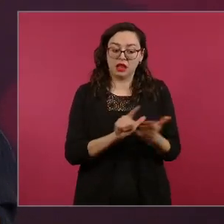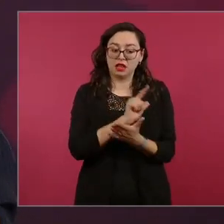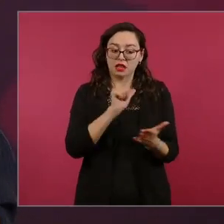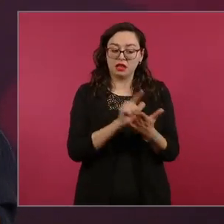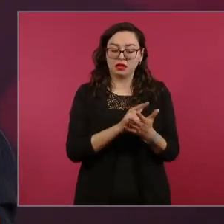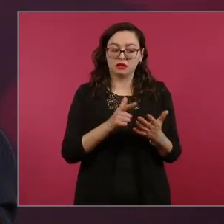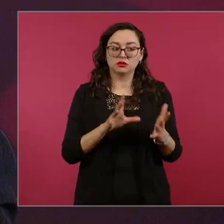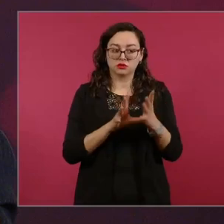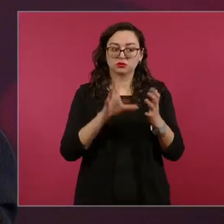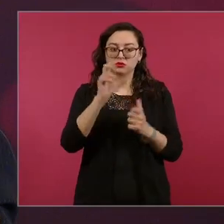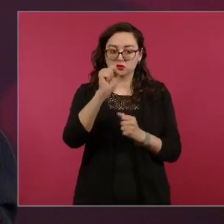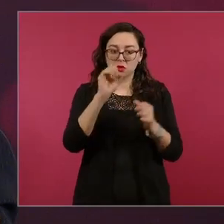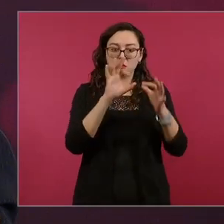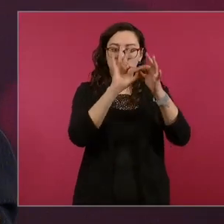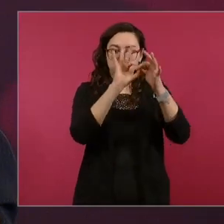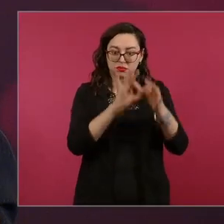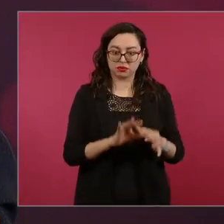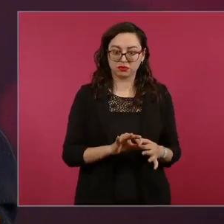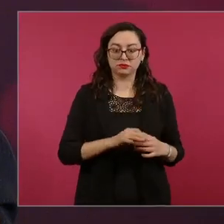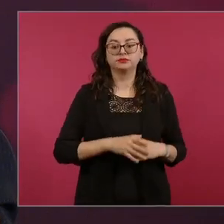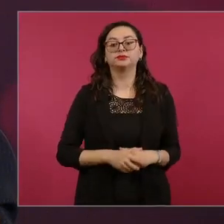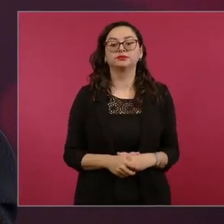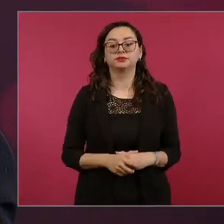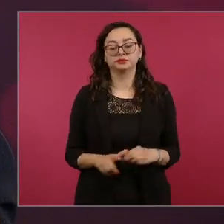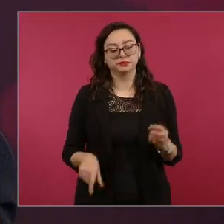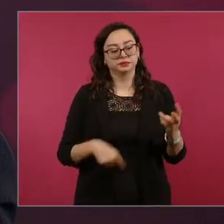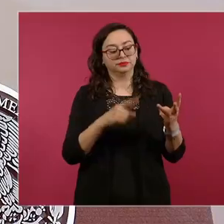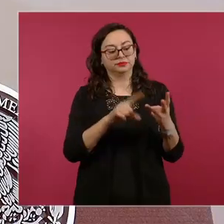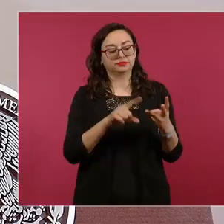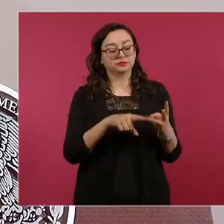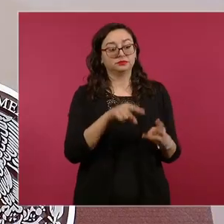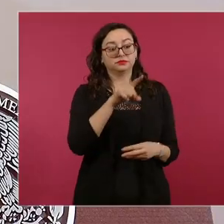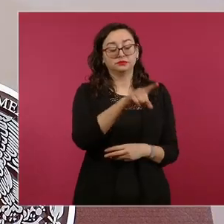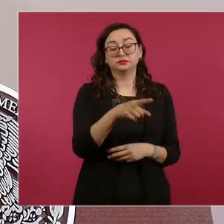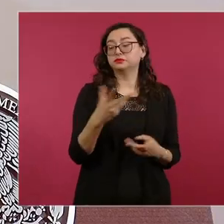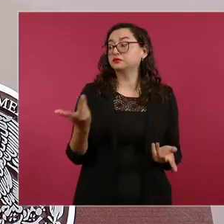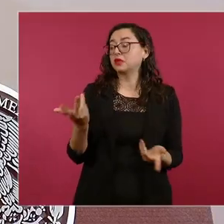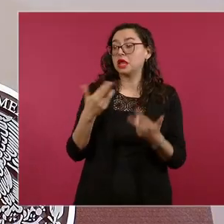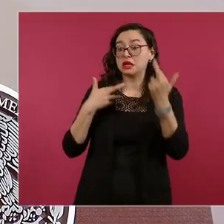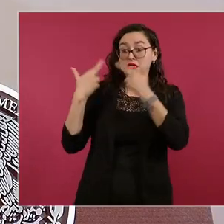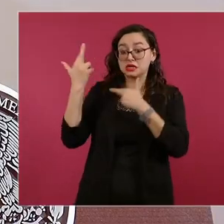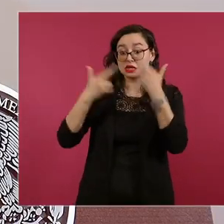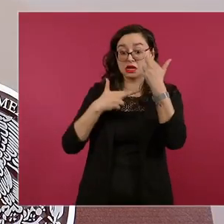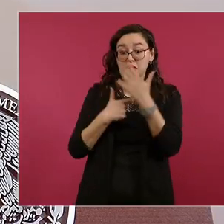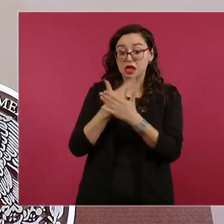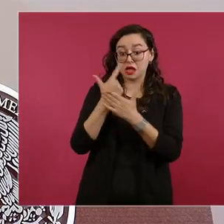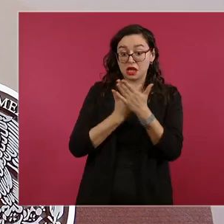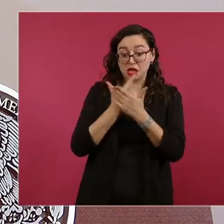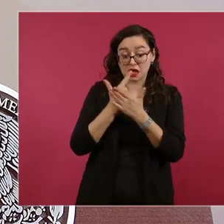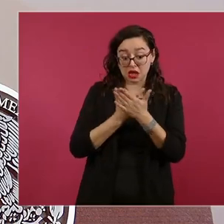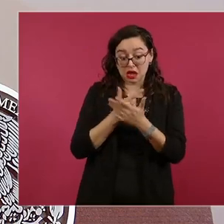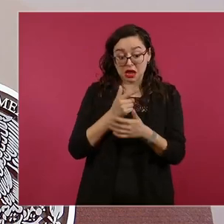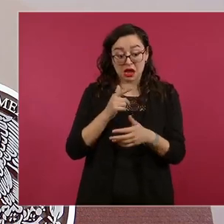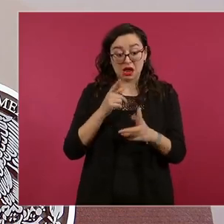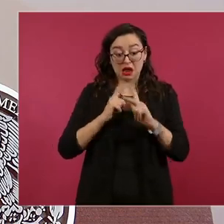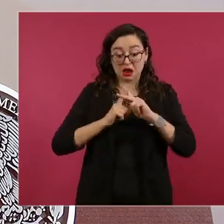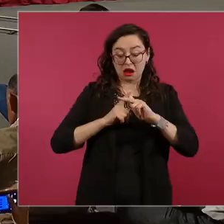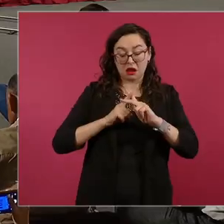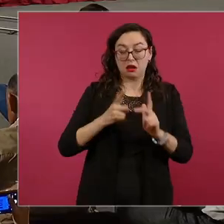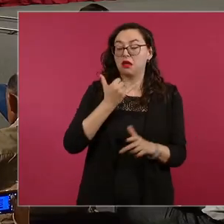argumentan que las autoridades fiscales cometen errores en sus auditorías y revisiones, los llamados errores de forma,